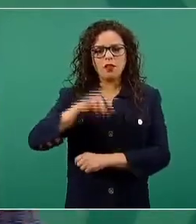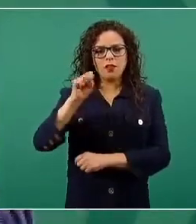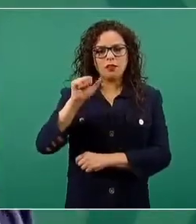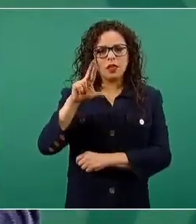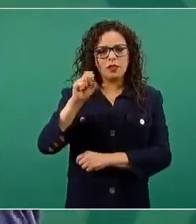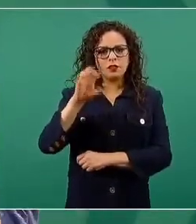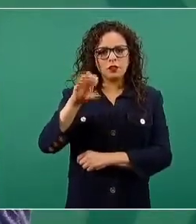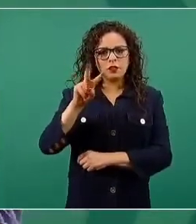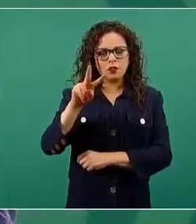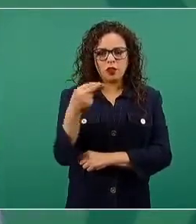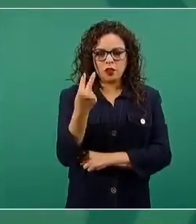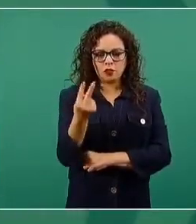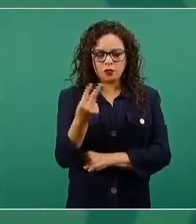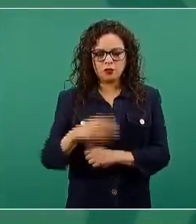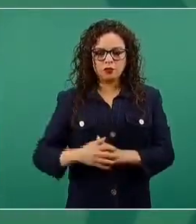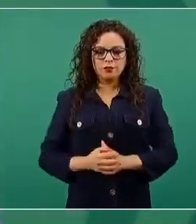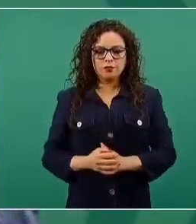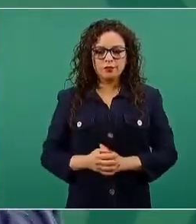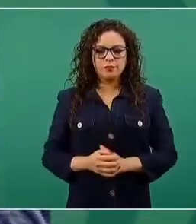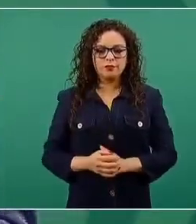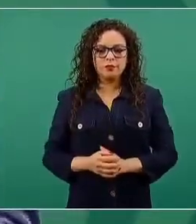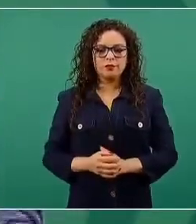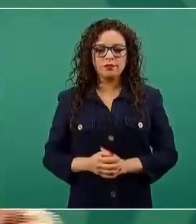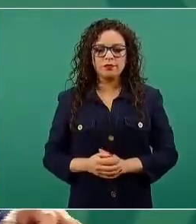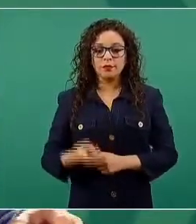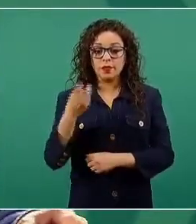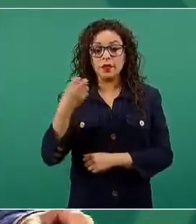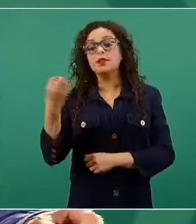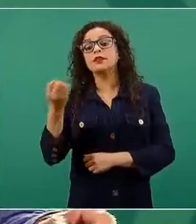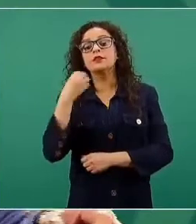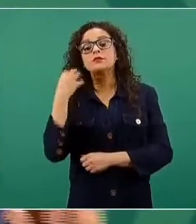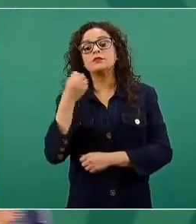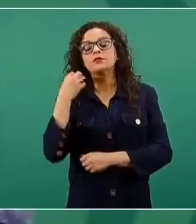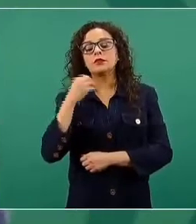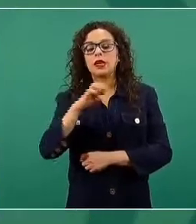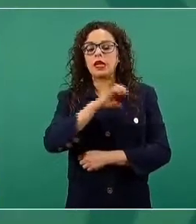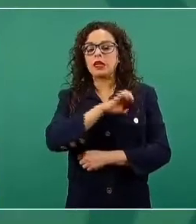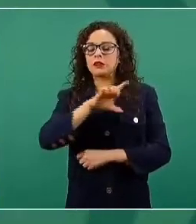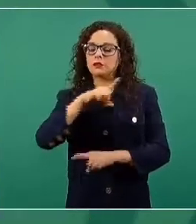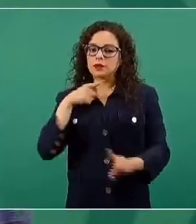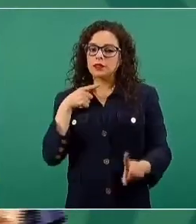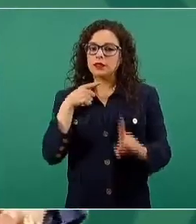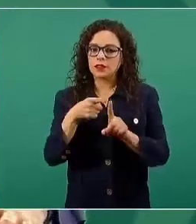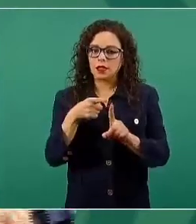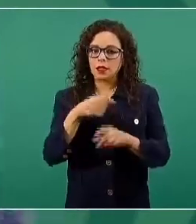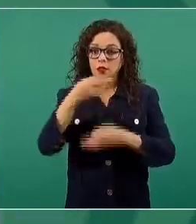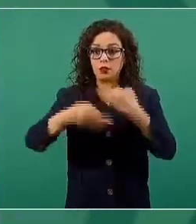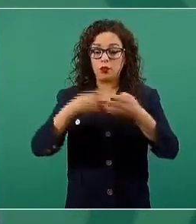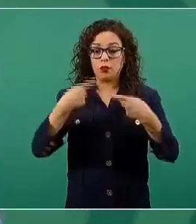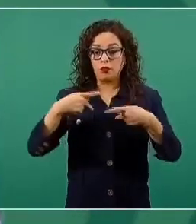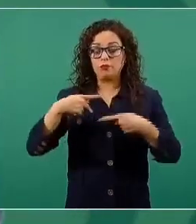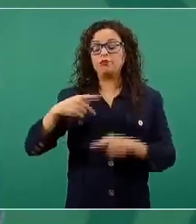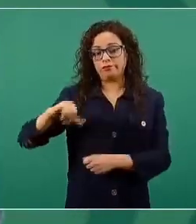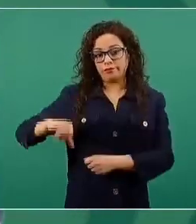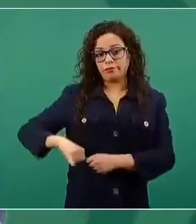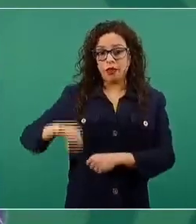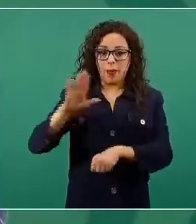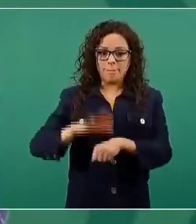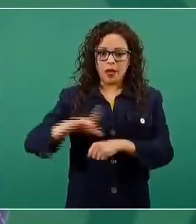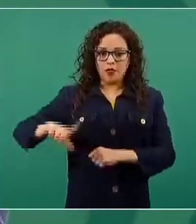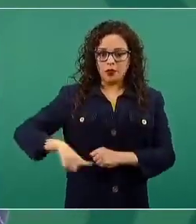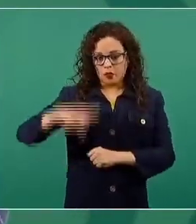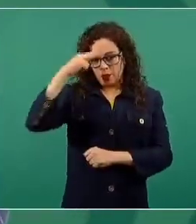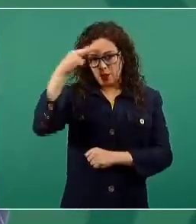SARS-CoV-2. Recuerden que esta conferencia de prensa es de especial interés para el Gobierno de México